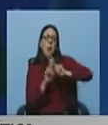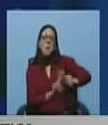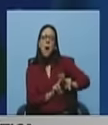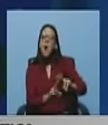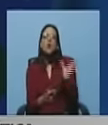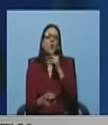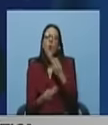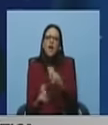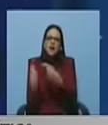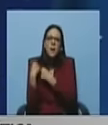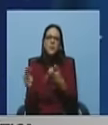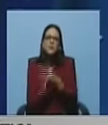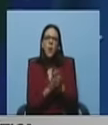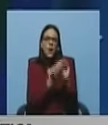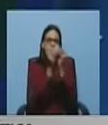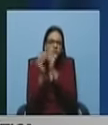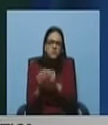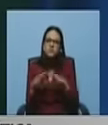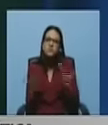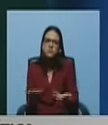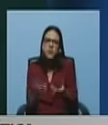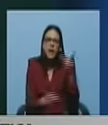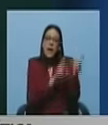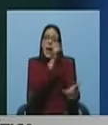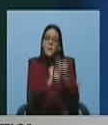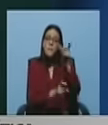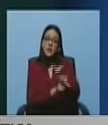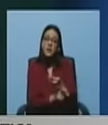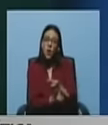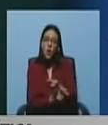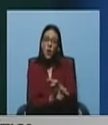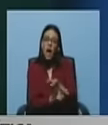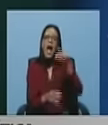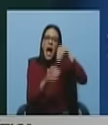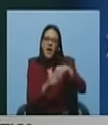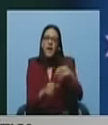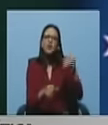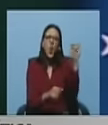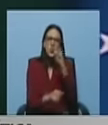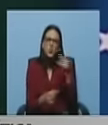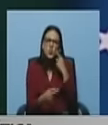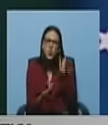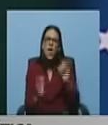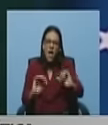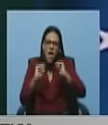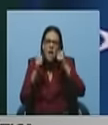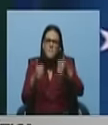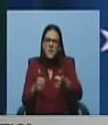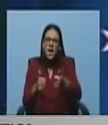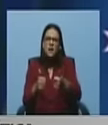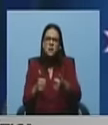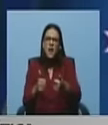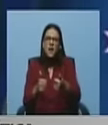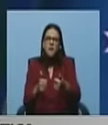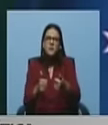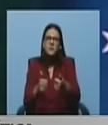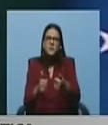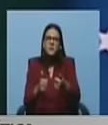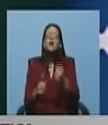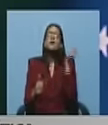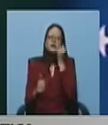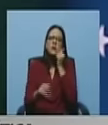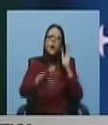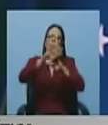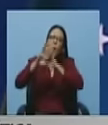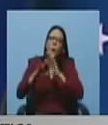esas responsabilidades. La gente del estado Zulia comienza a poner estas